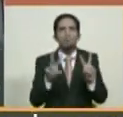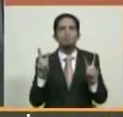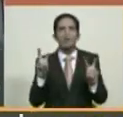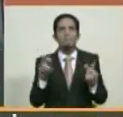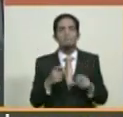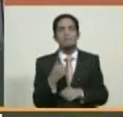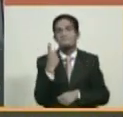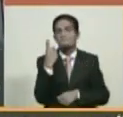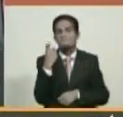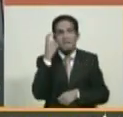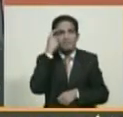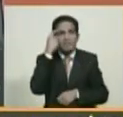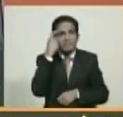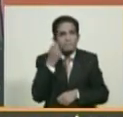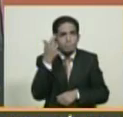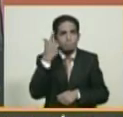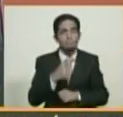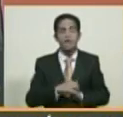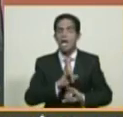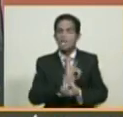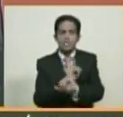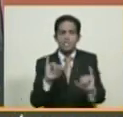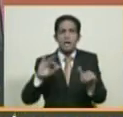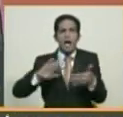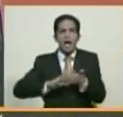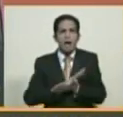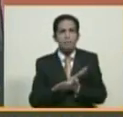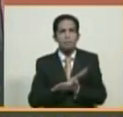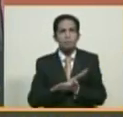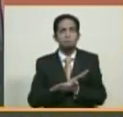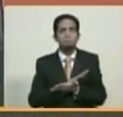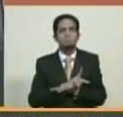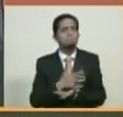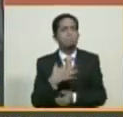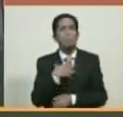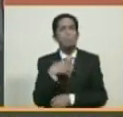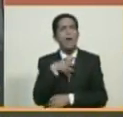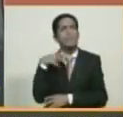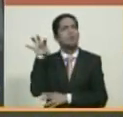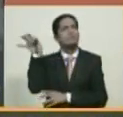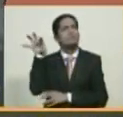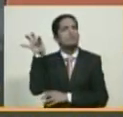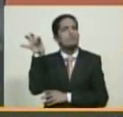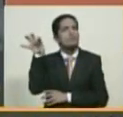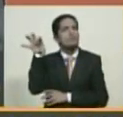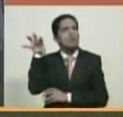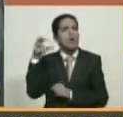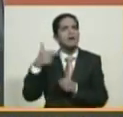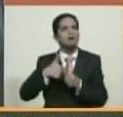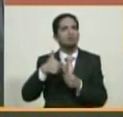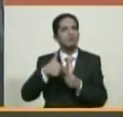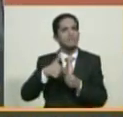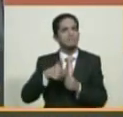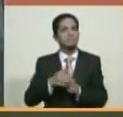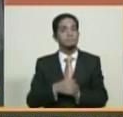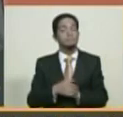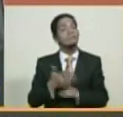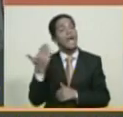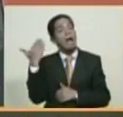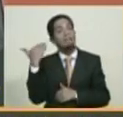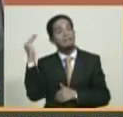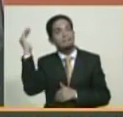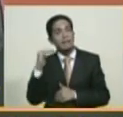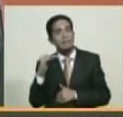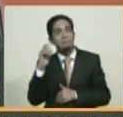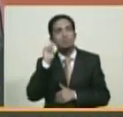días. Se acabó la robadera de gasolina. Traíamos